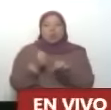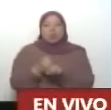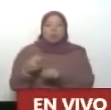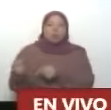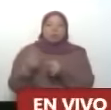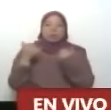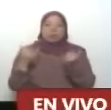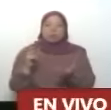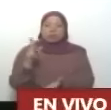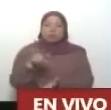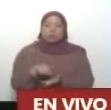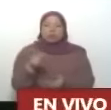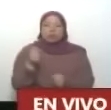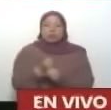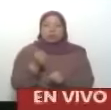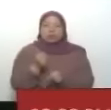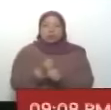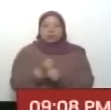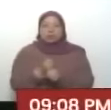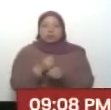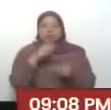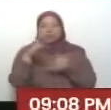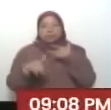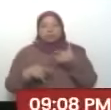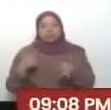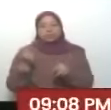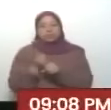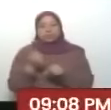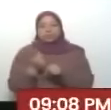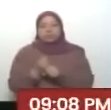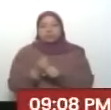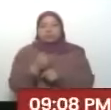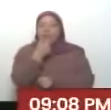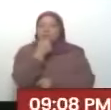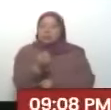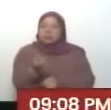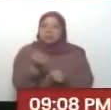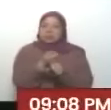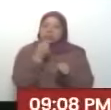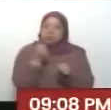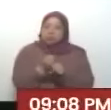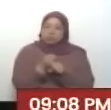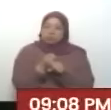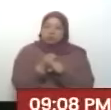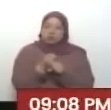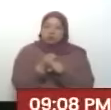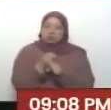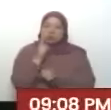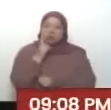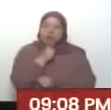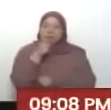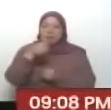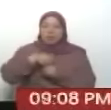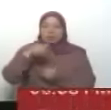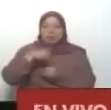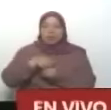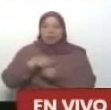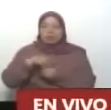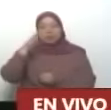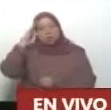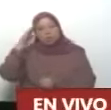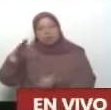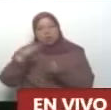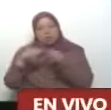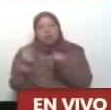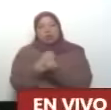trabajadoras participaron y sus comandos de campaña les facilitaron ir a votar. Mi saludo a